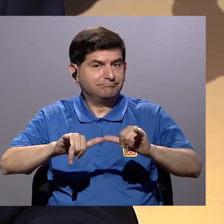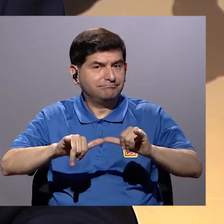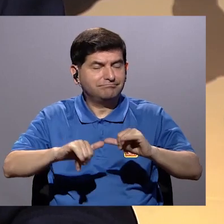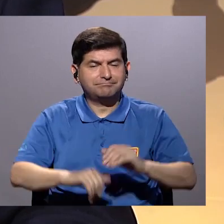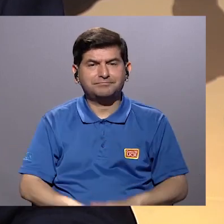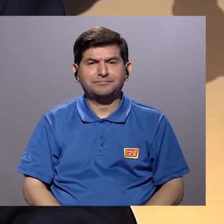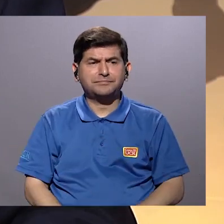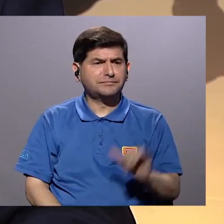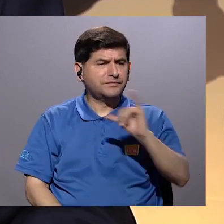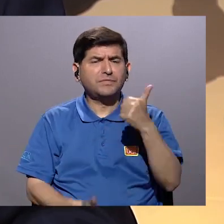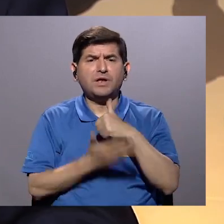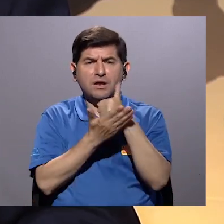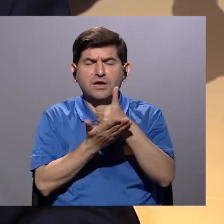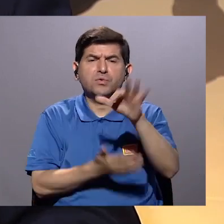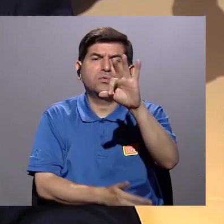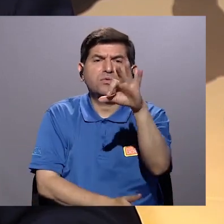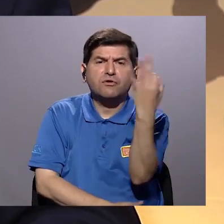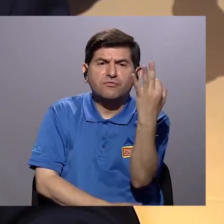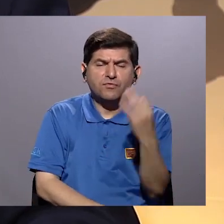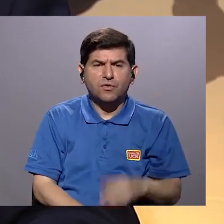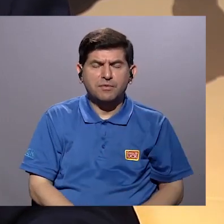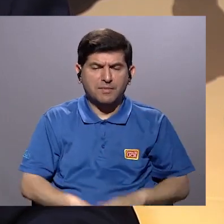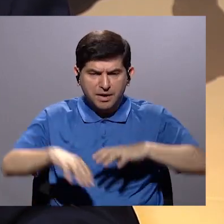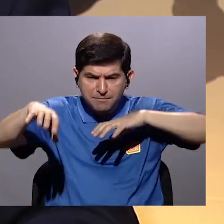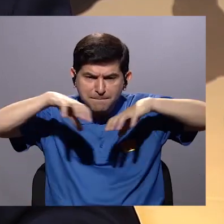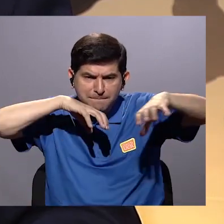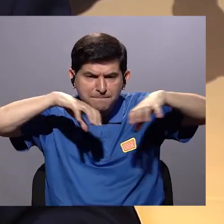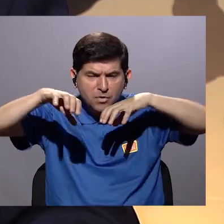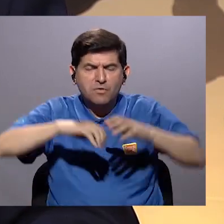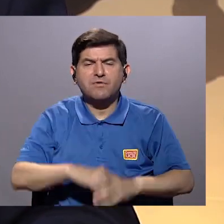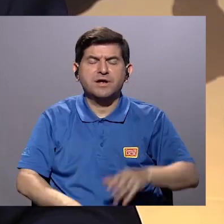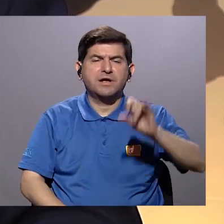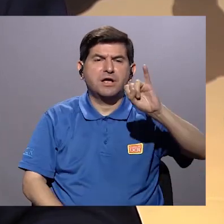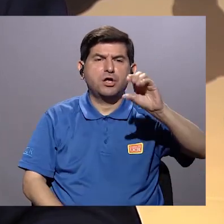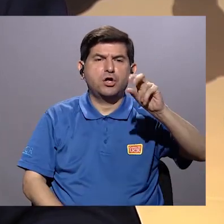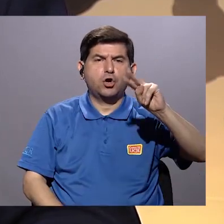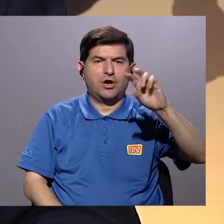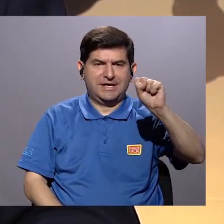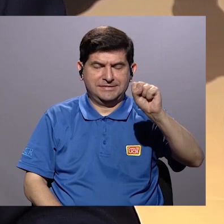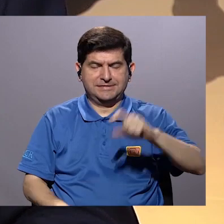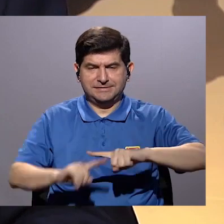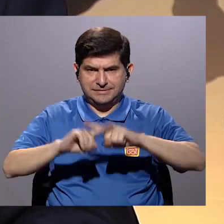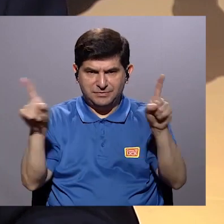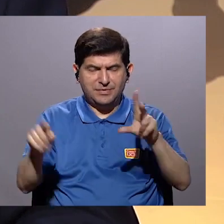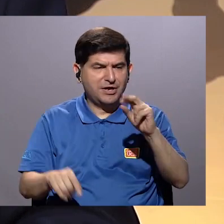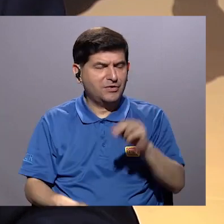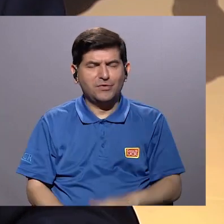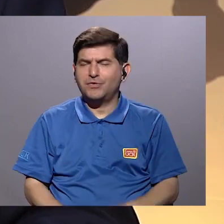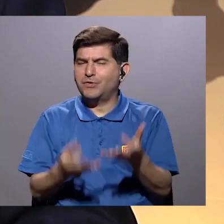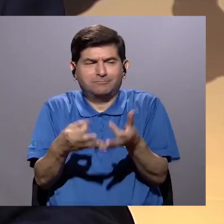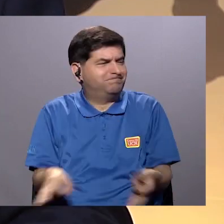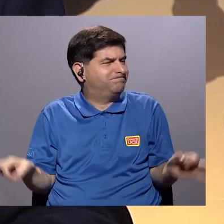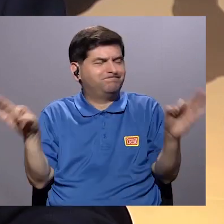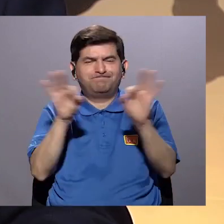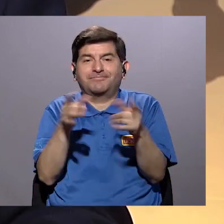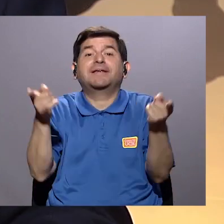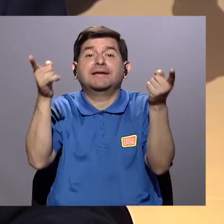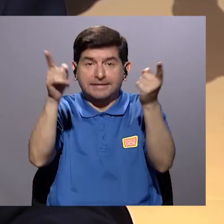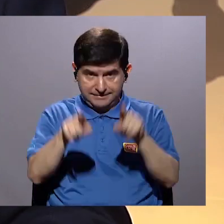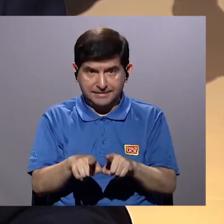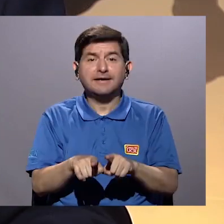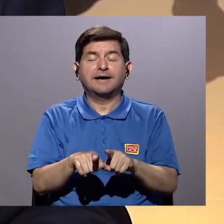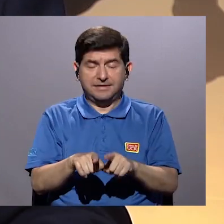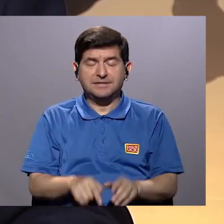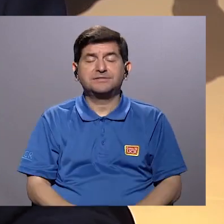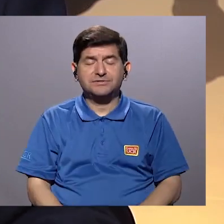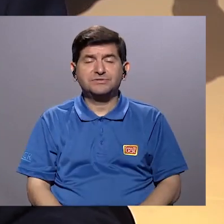que sirve también como un medio para que se puedan desplazar estos iones, ¿verdad? Pero no es tan preponderante como, por ejemplo, en el caso de las baterías